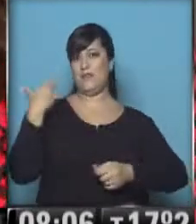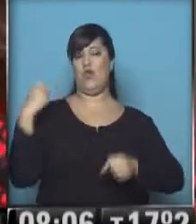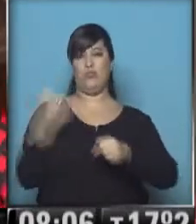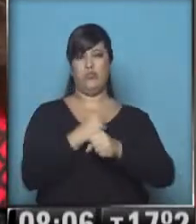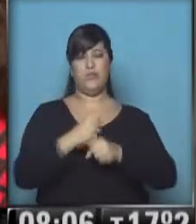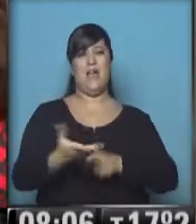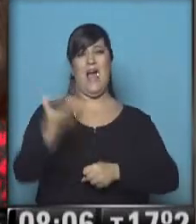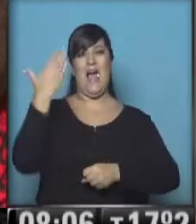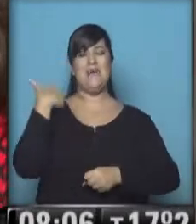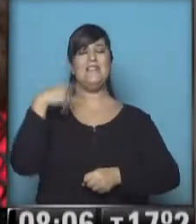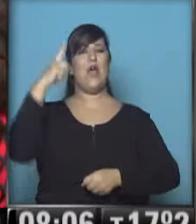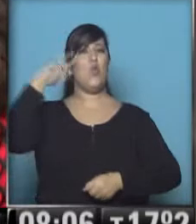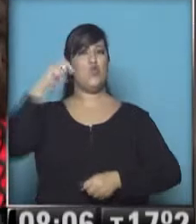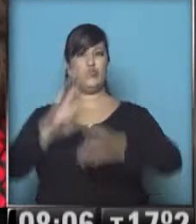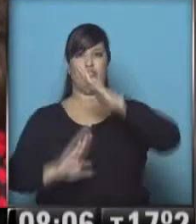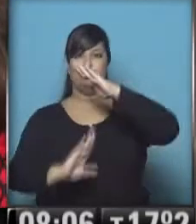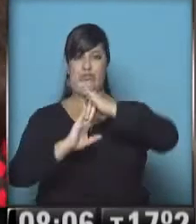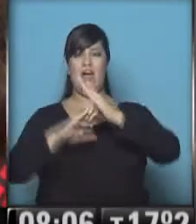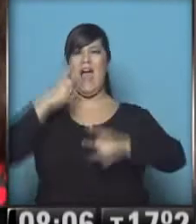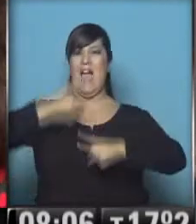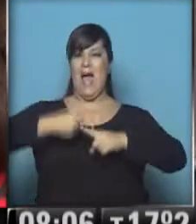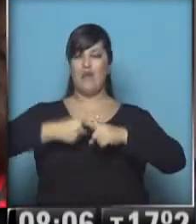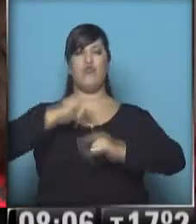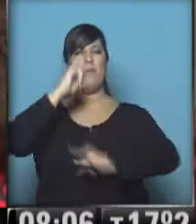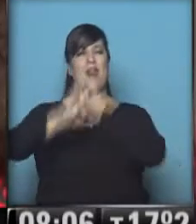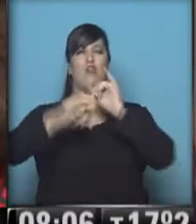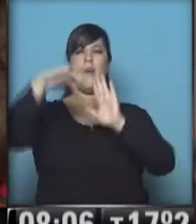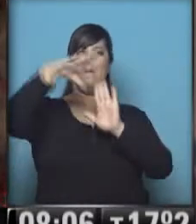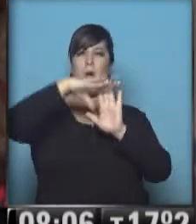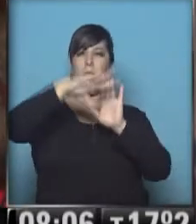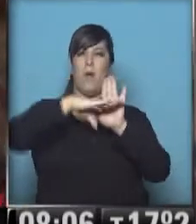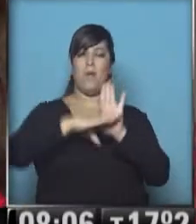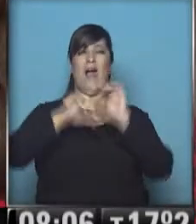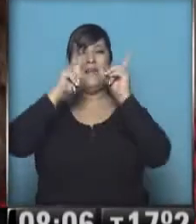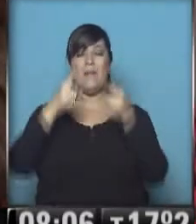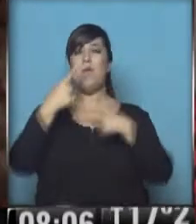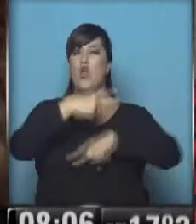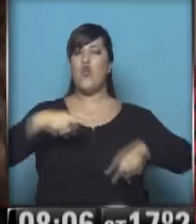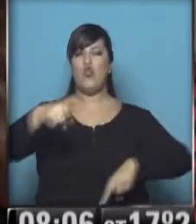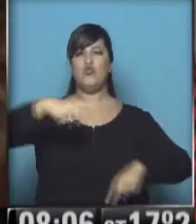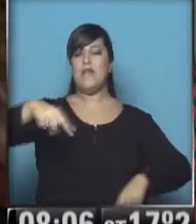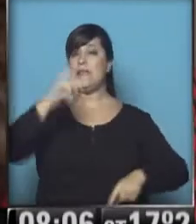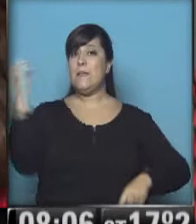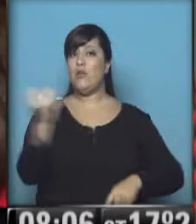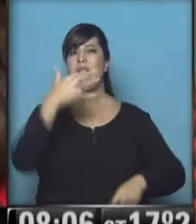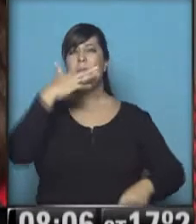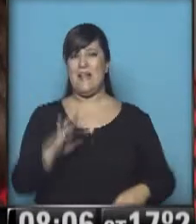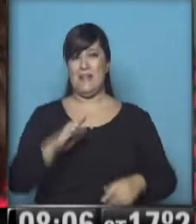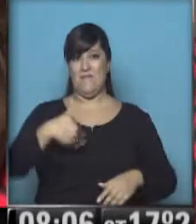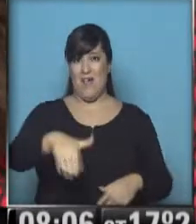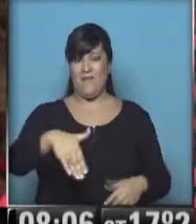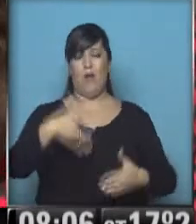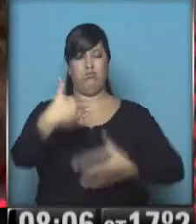acto en la corte suprema de justicia para dar algunos lineamientos y herramientas claves para entender lo que ya se pondrá en marcha